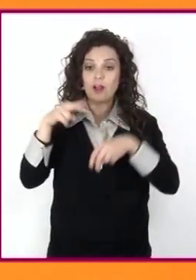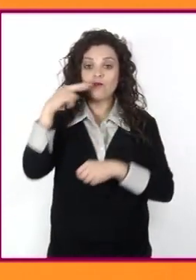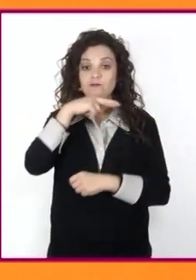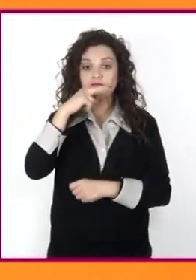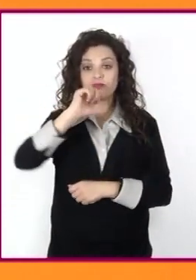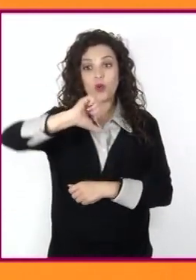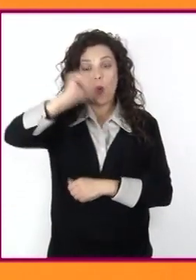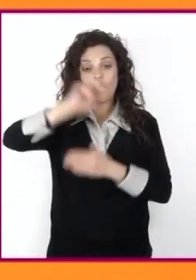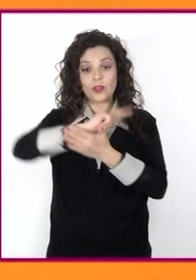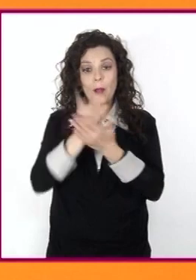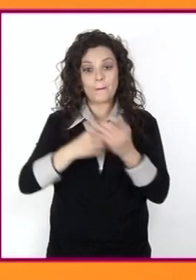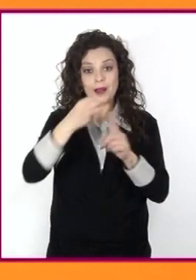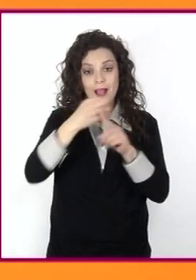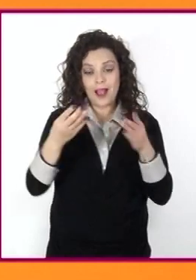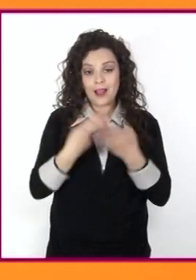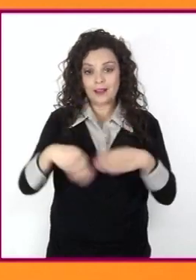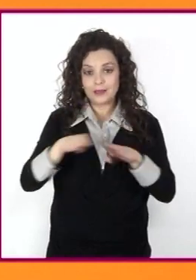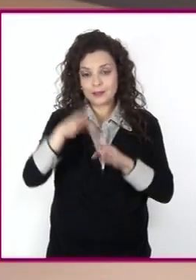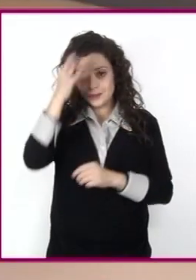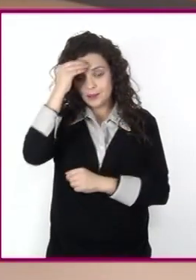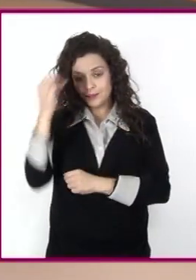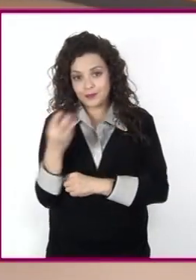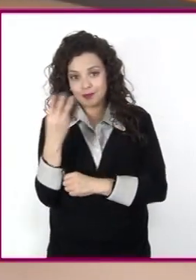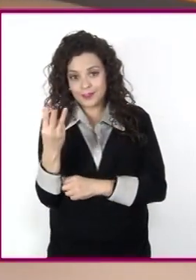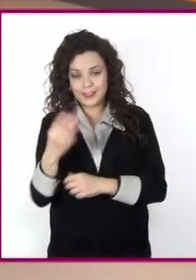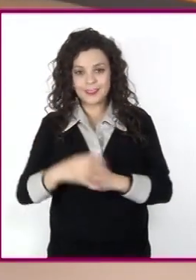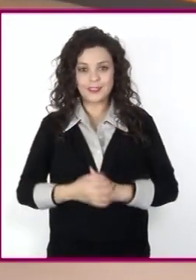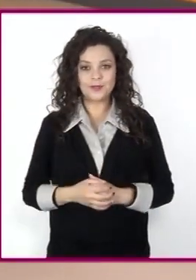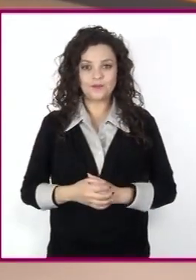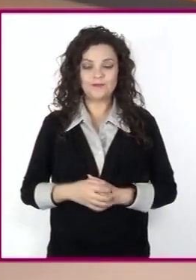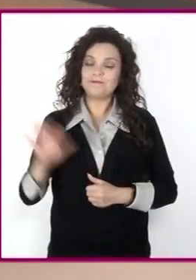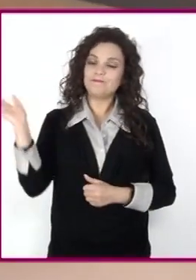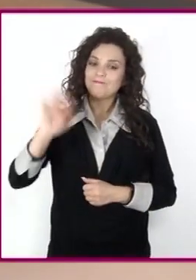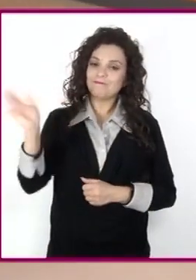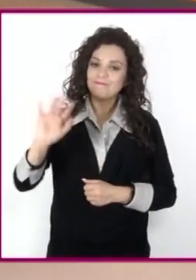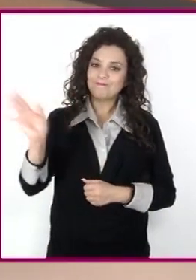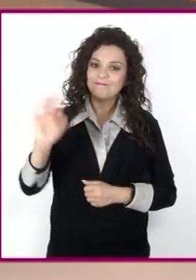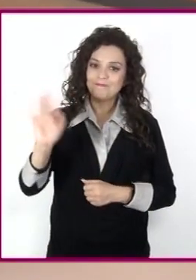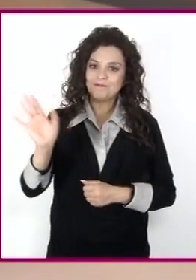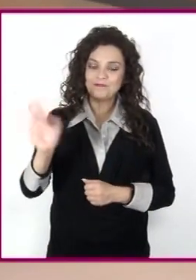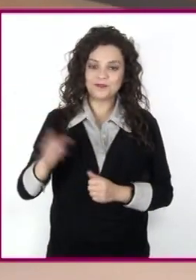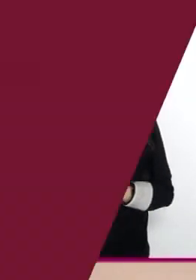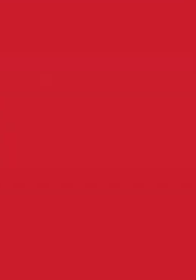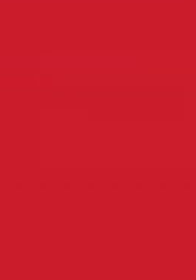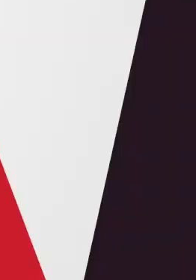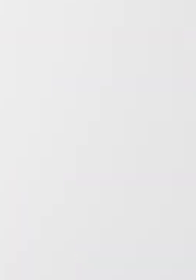en otra sesión de Aprende en Casa 3. ¡Hasta la próxima!